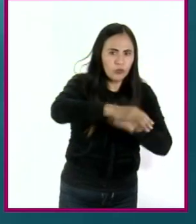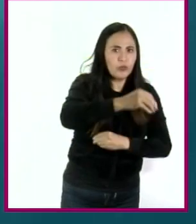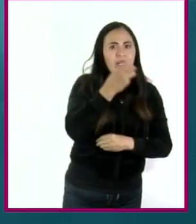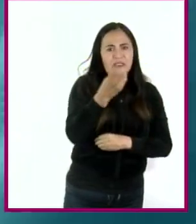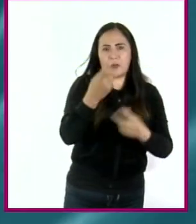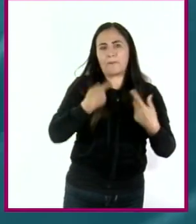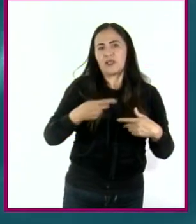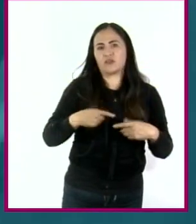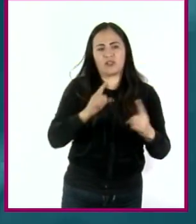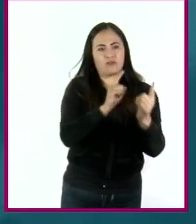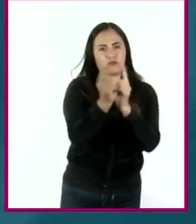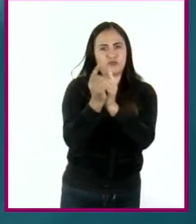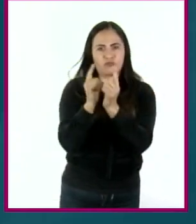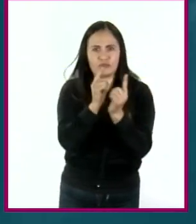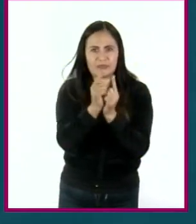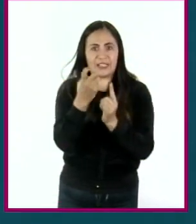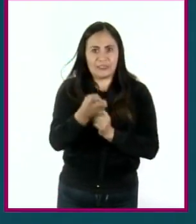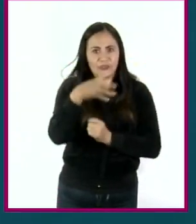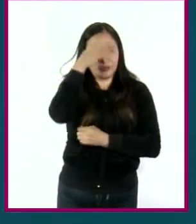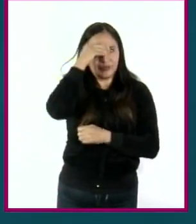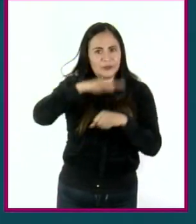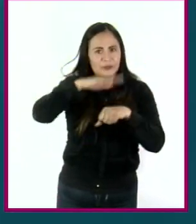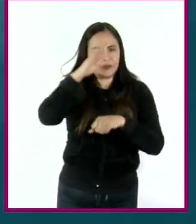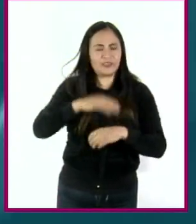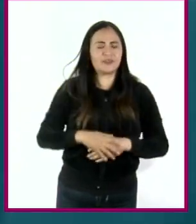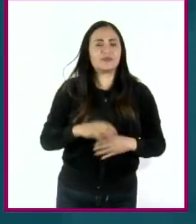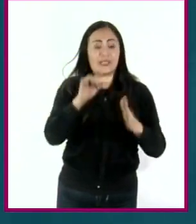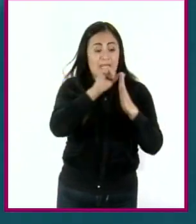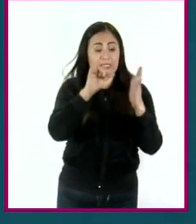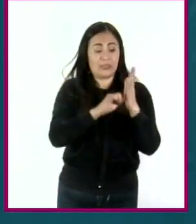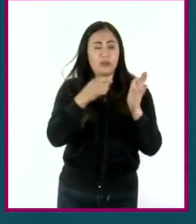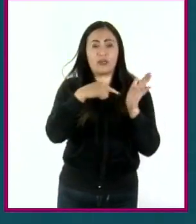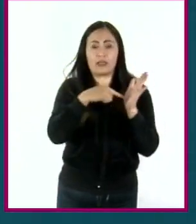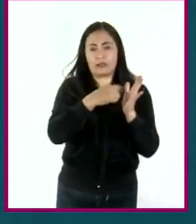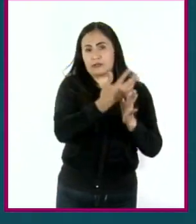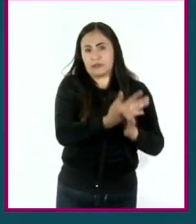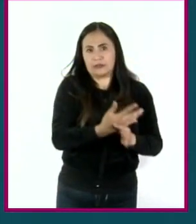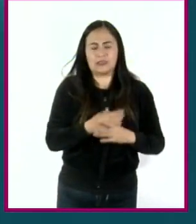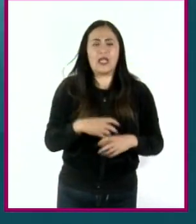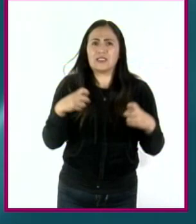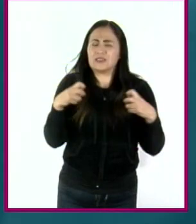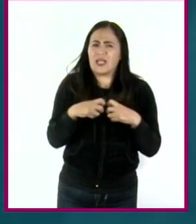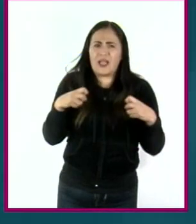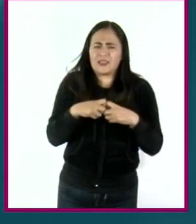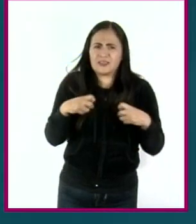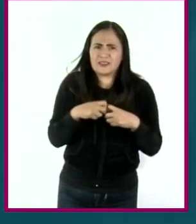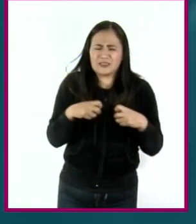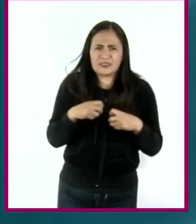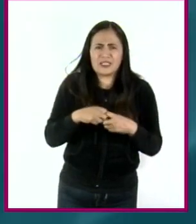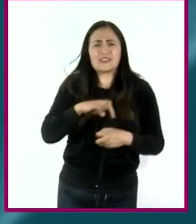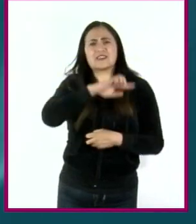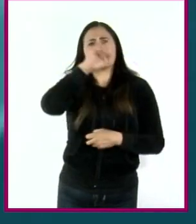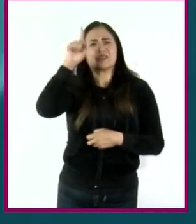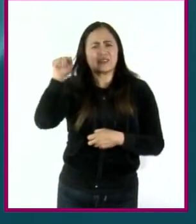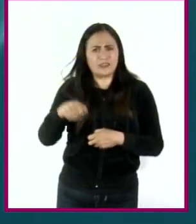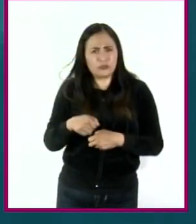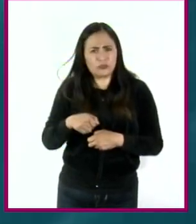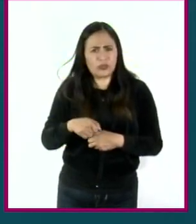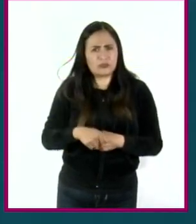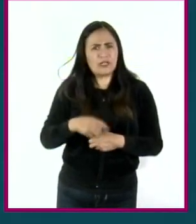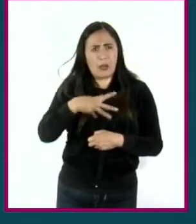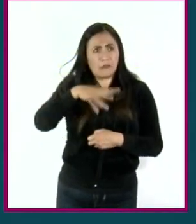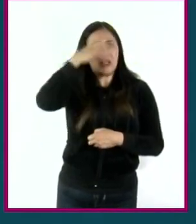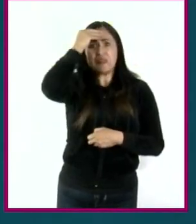en sociedad. Chécate esto. El artículo menciona que un alto nivel de estrés provoca un impacto perjudicial en